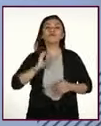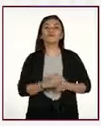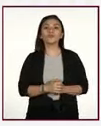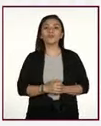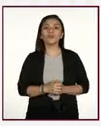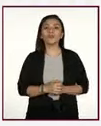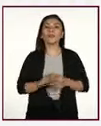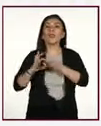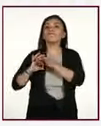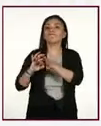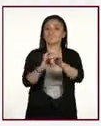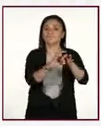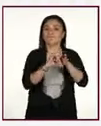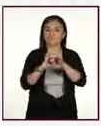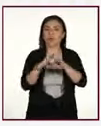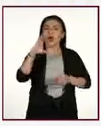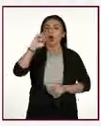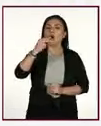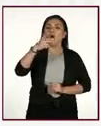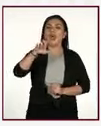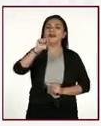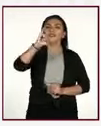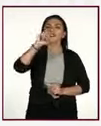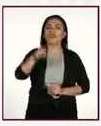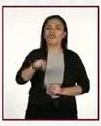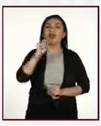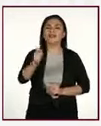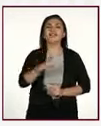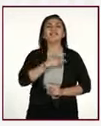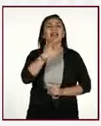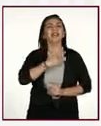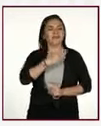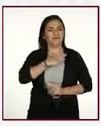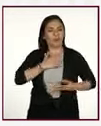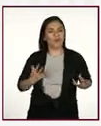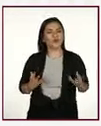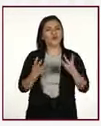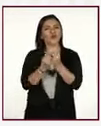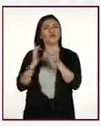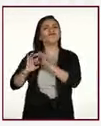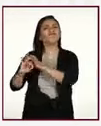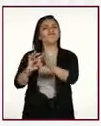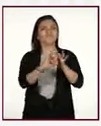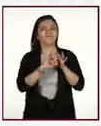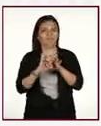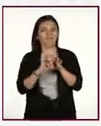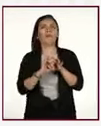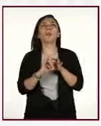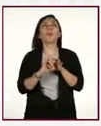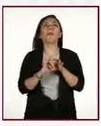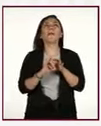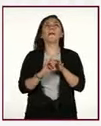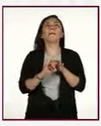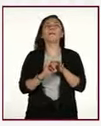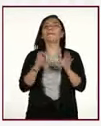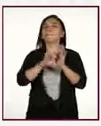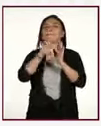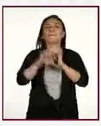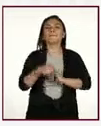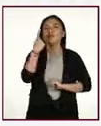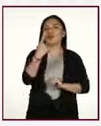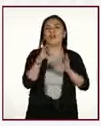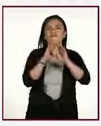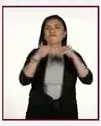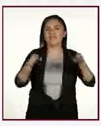de cohesión. La cohesión es este sentido de pertenencia, ¿no? En donde voy a decir una frase